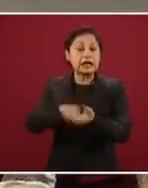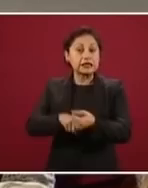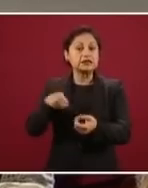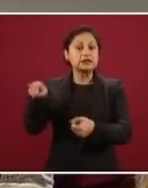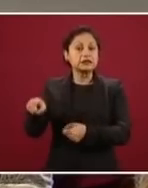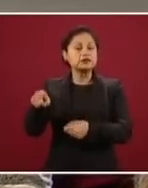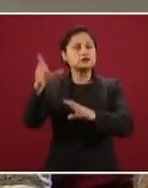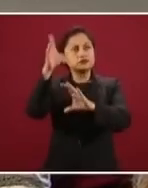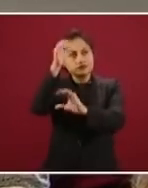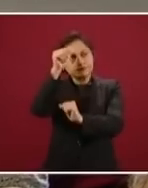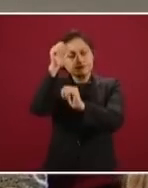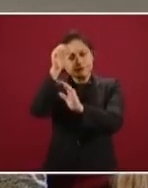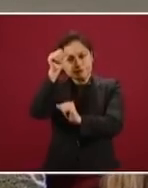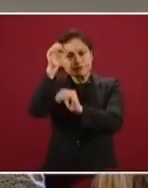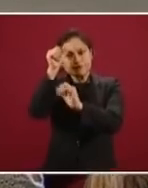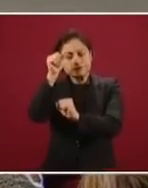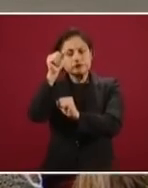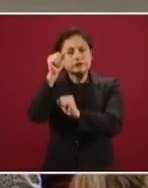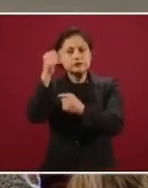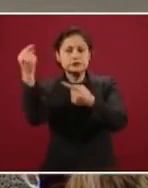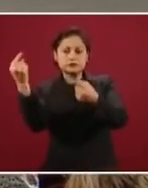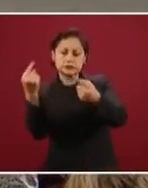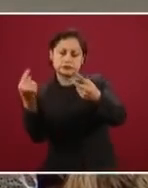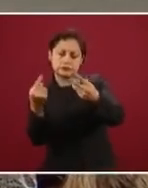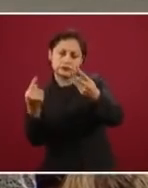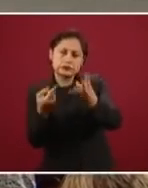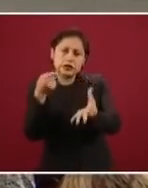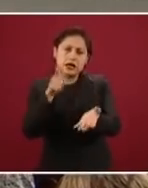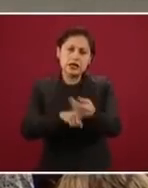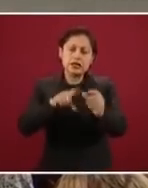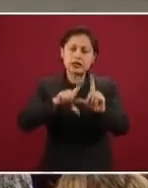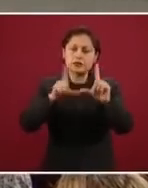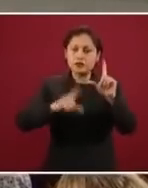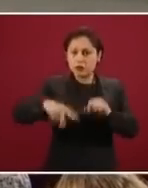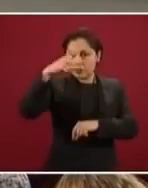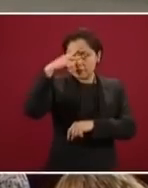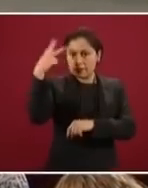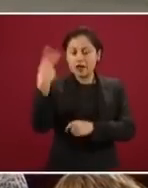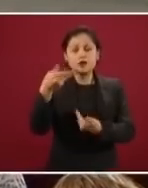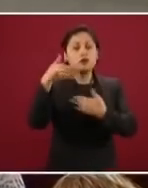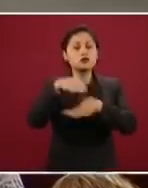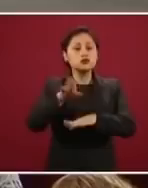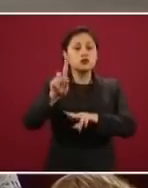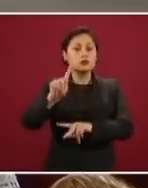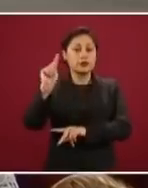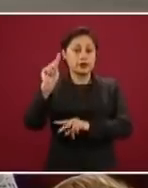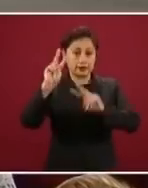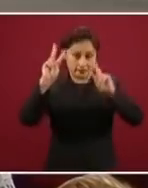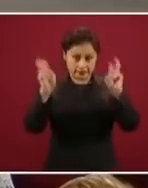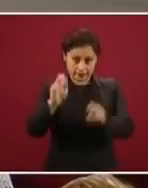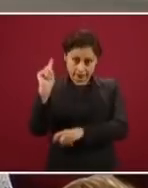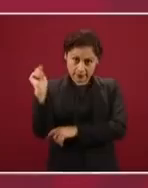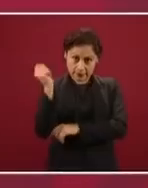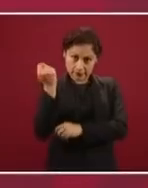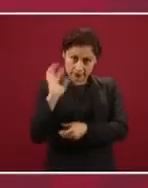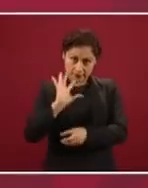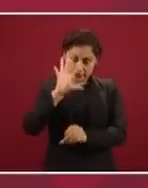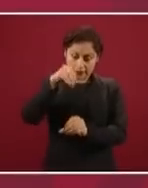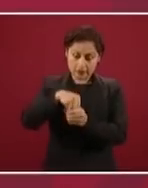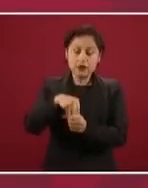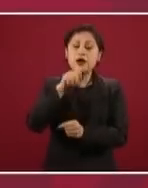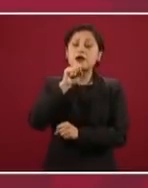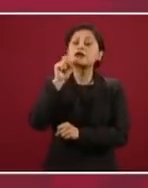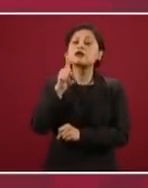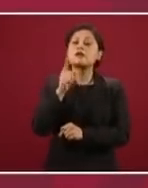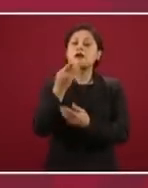estratégicas que tenemos en el gobierno sobre inclusión digital y financiera y la